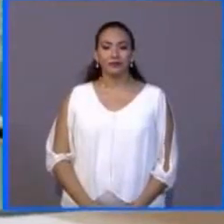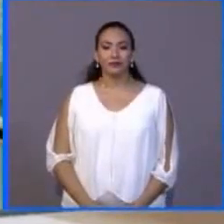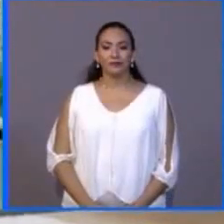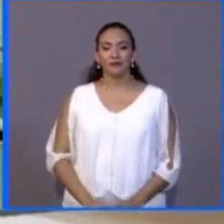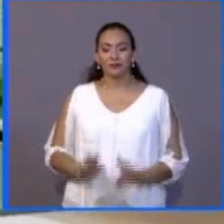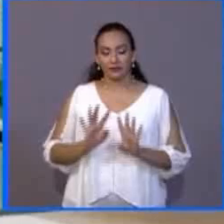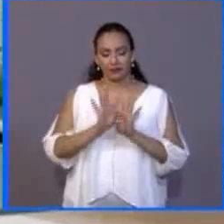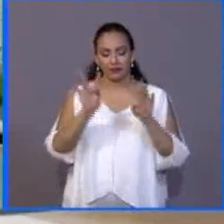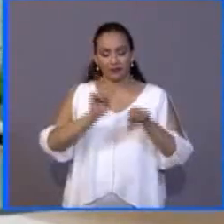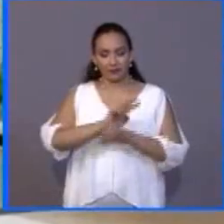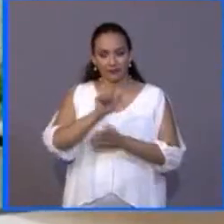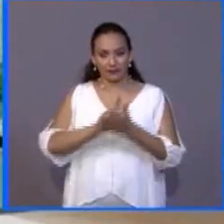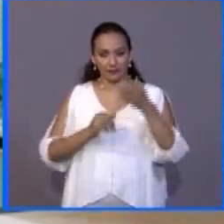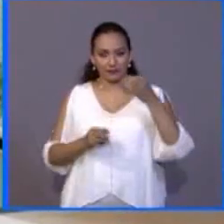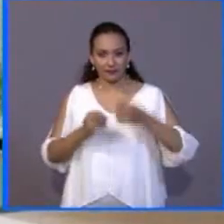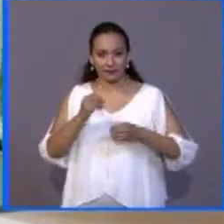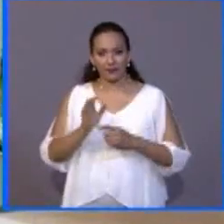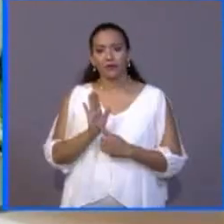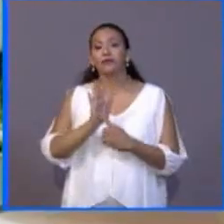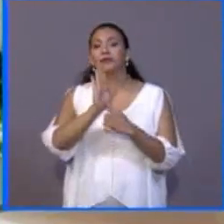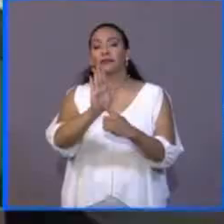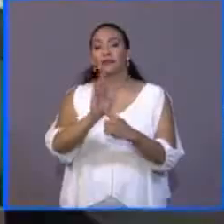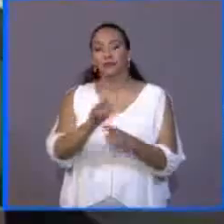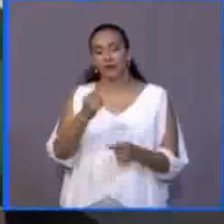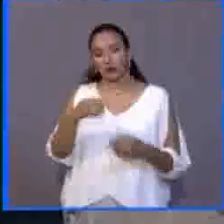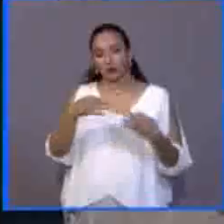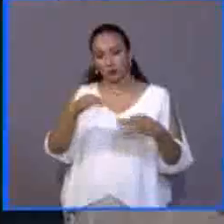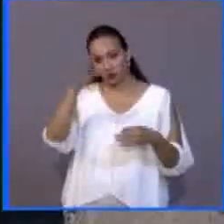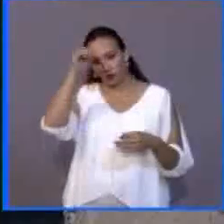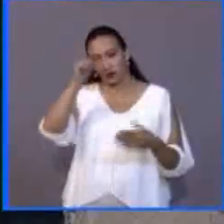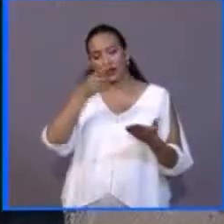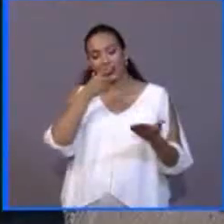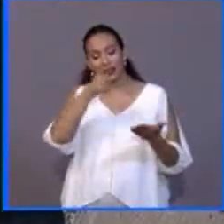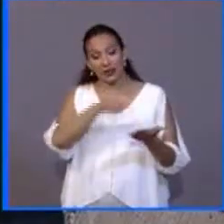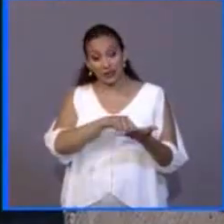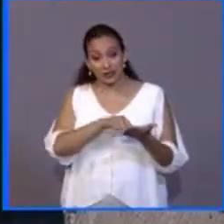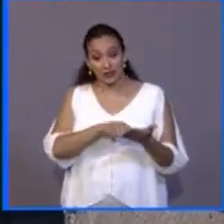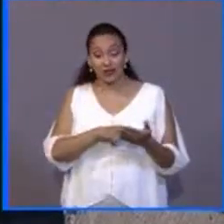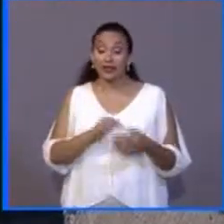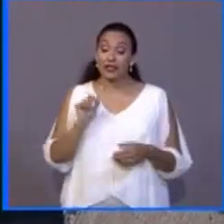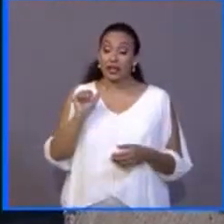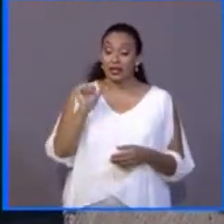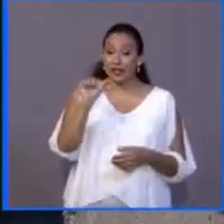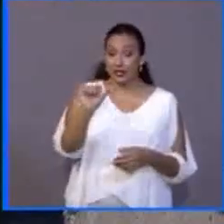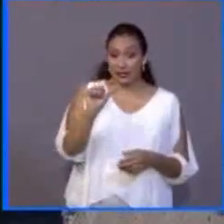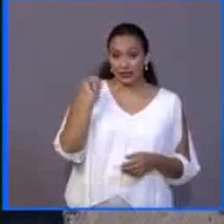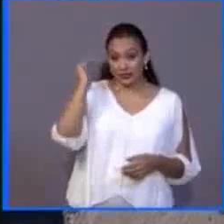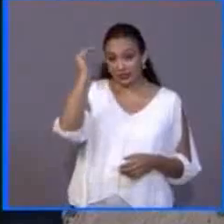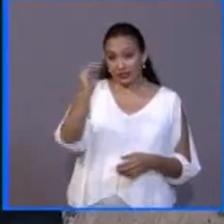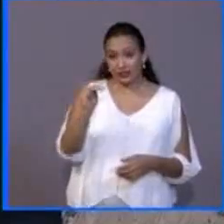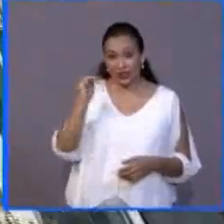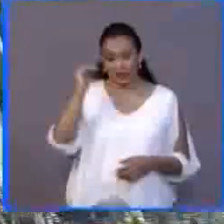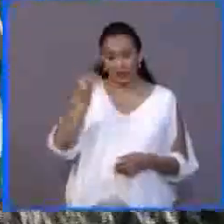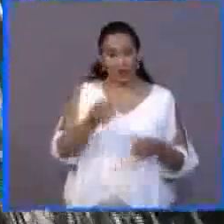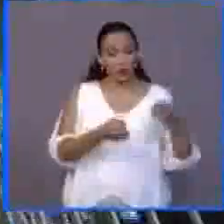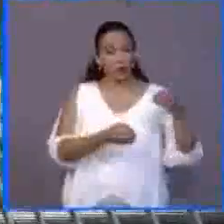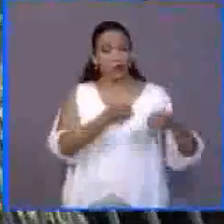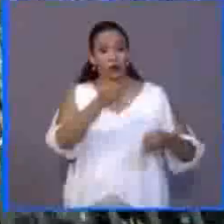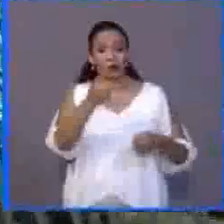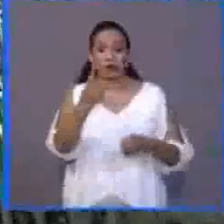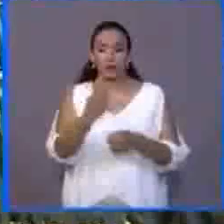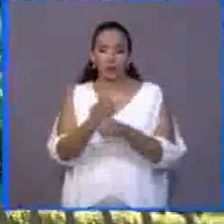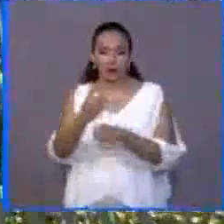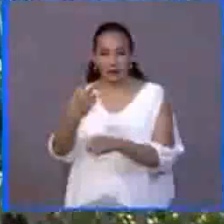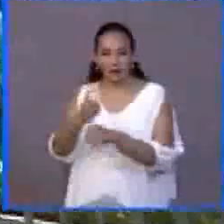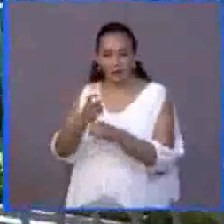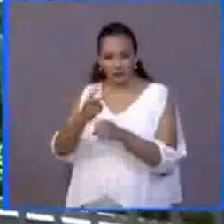El Consejo de la Judicatura Federal dio a conocer el acuerdo del Pleno que establece que a partir del 16 de marzo, los juzgados primero y